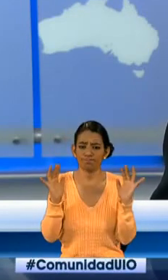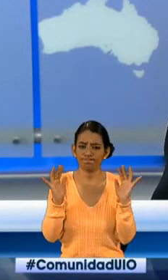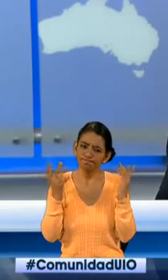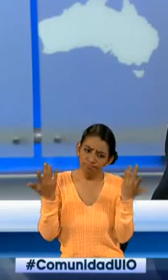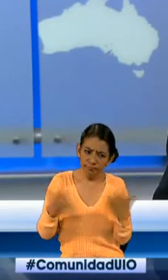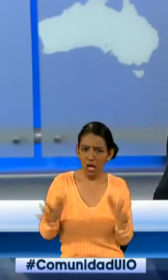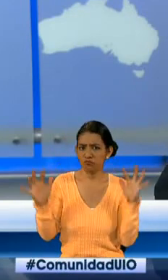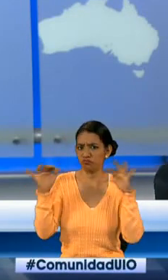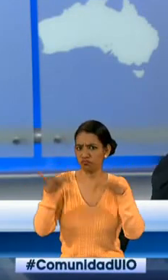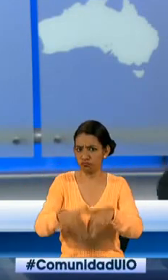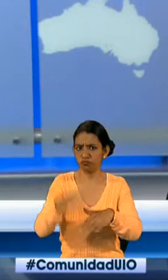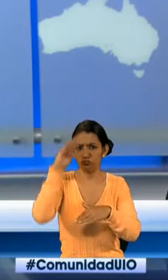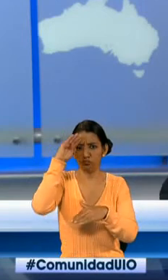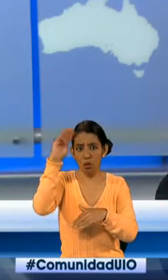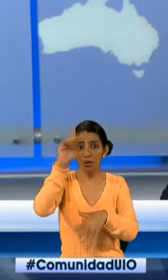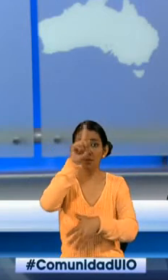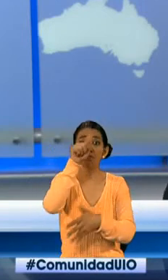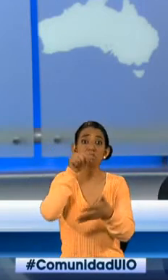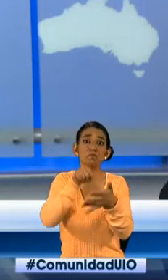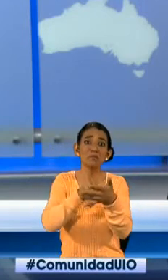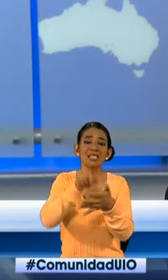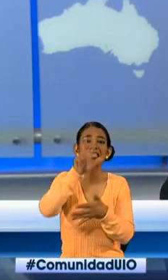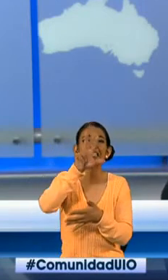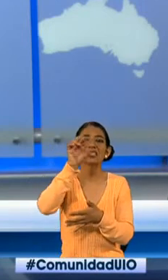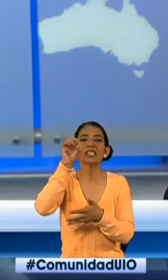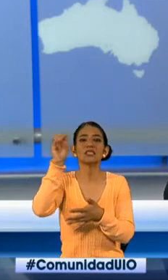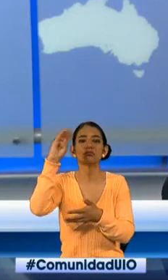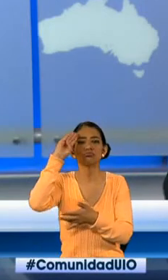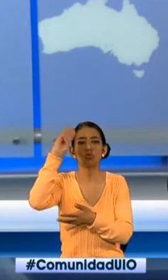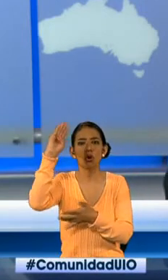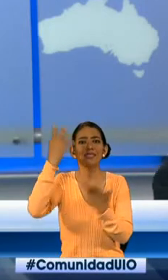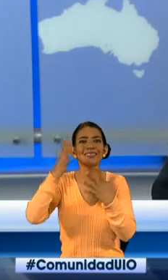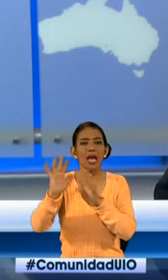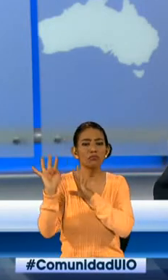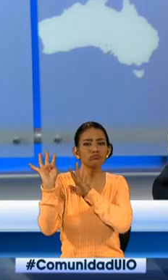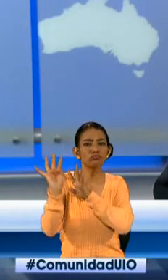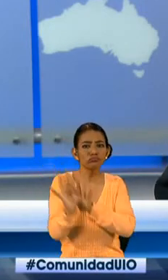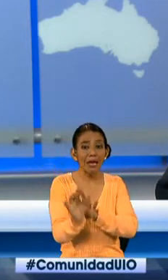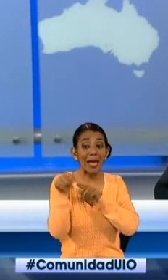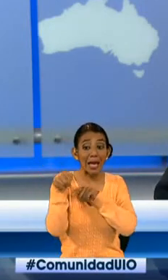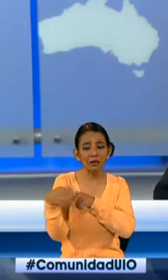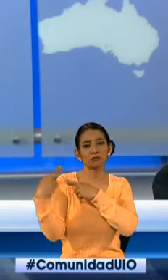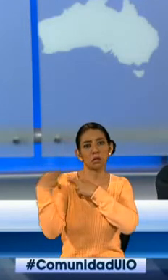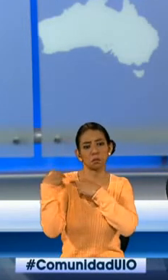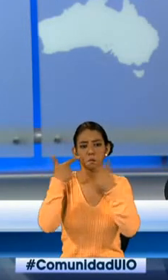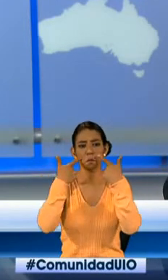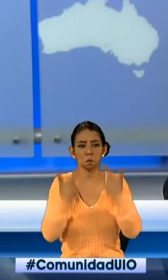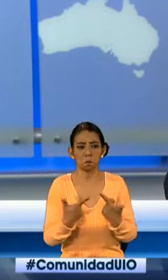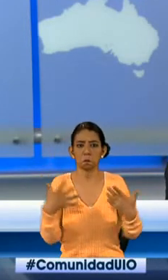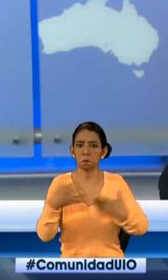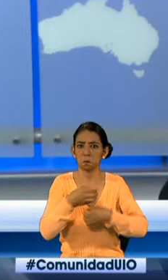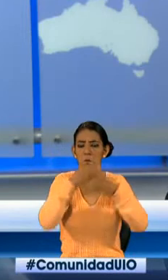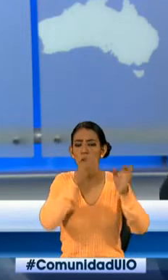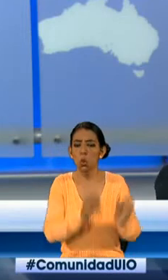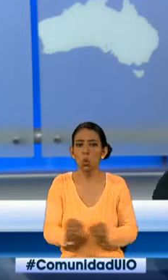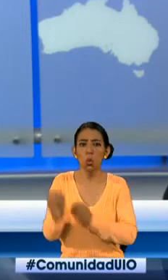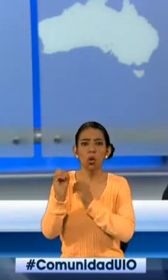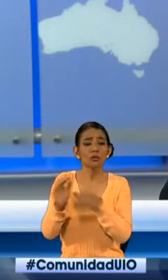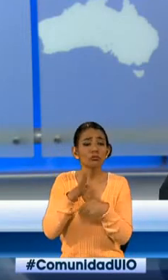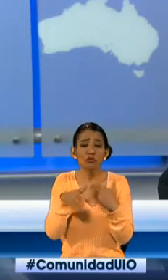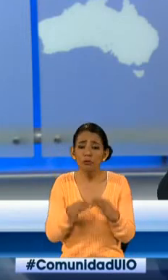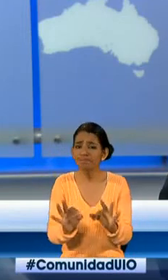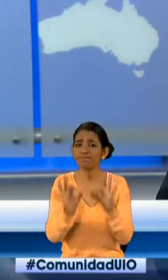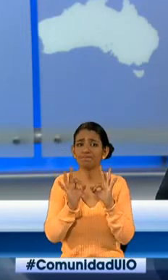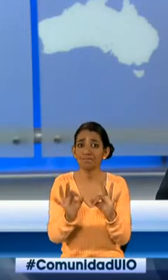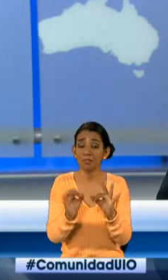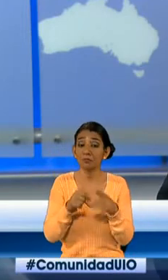bien por favor, 1.300 efectivos policiales. Ellos serán los encargados de garantizar el orden, que todo fluya.